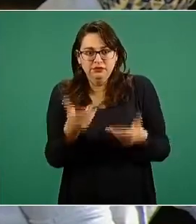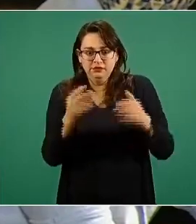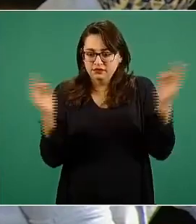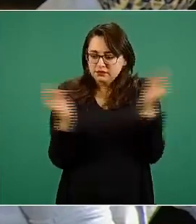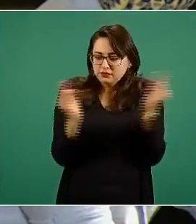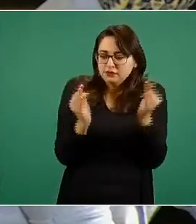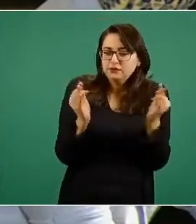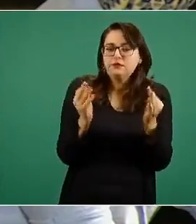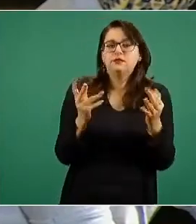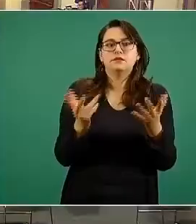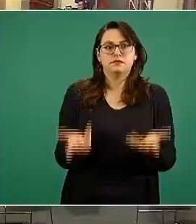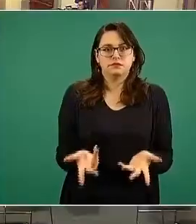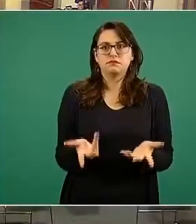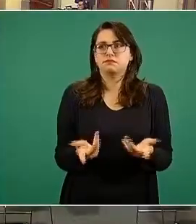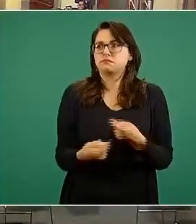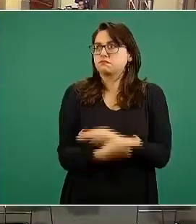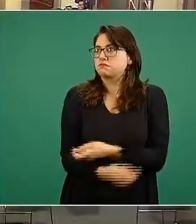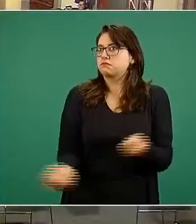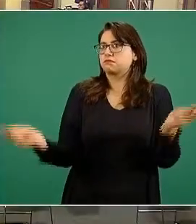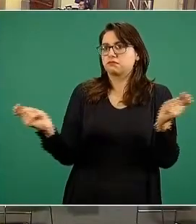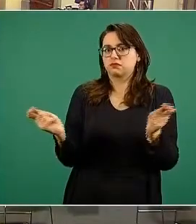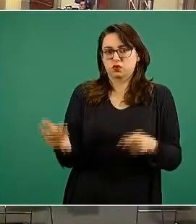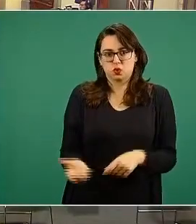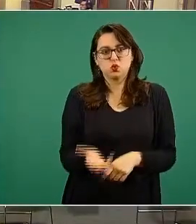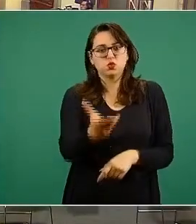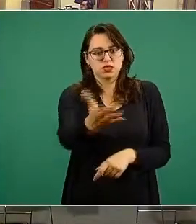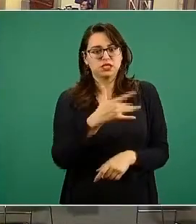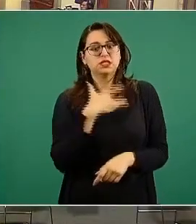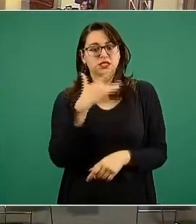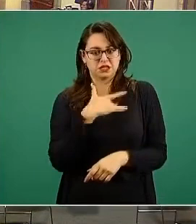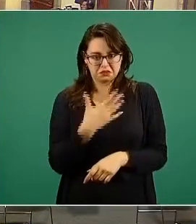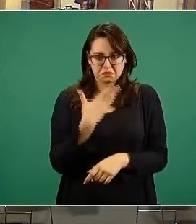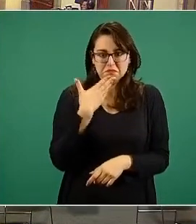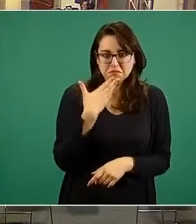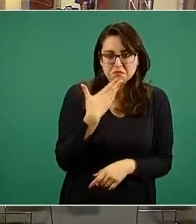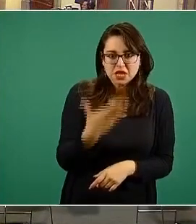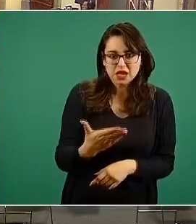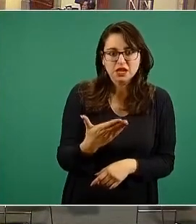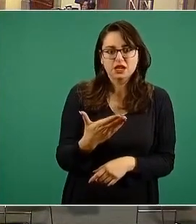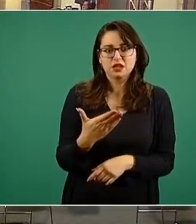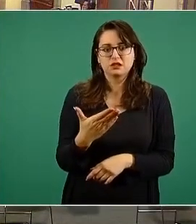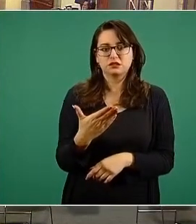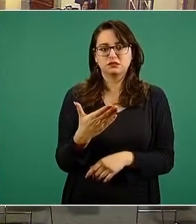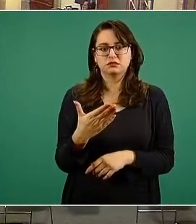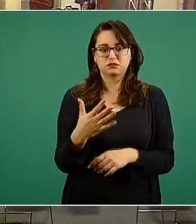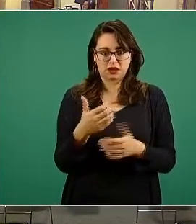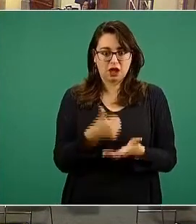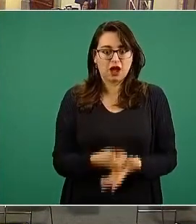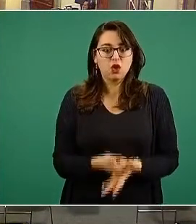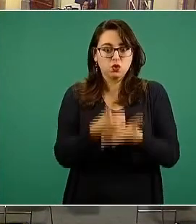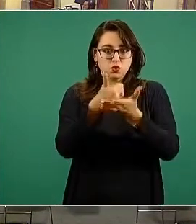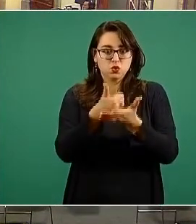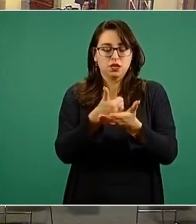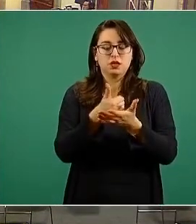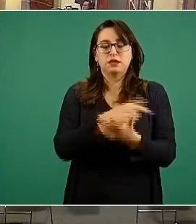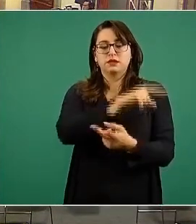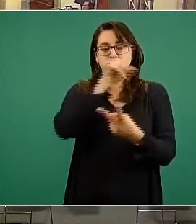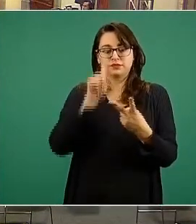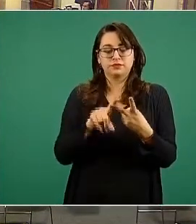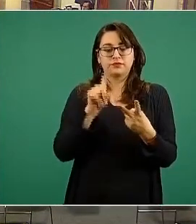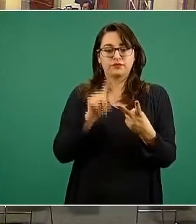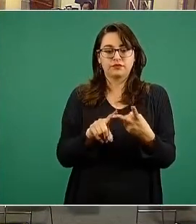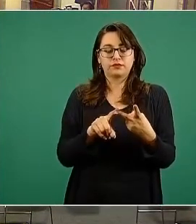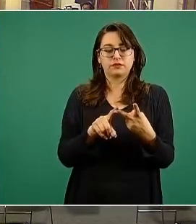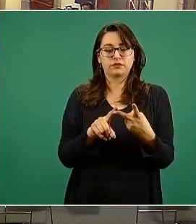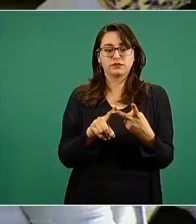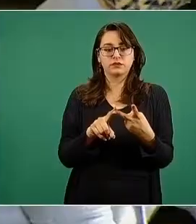manejo de vacunación de la población. ¿Ustedes cómo ven que eso podría coadyuvar en esta campaña? Y una segunda, que es un